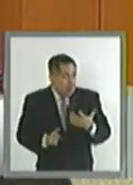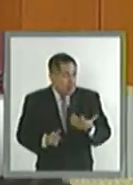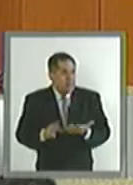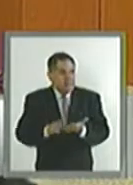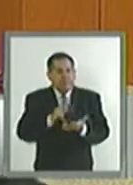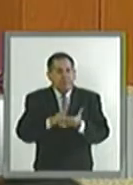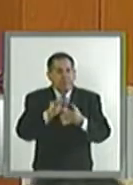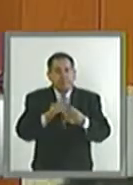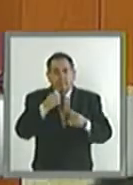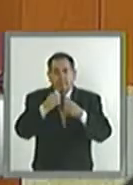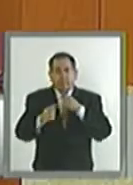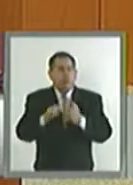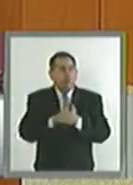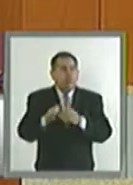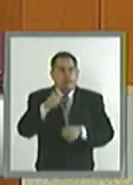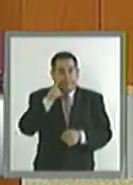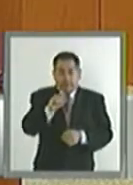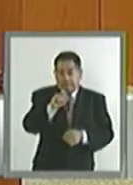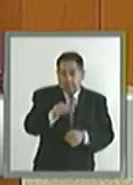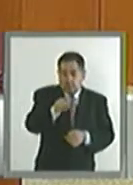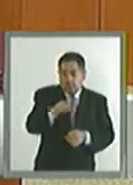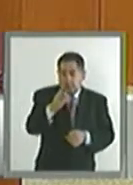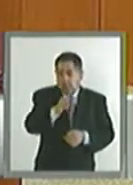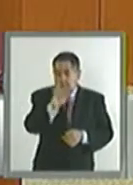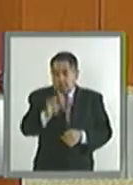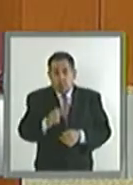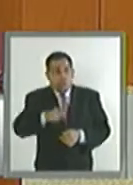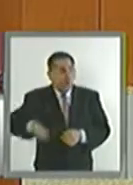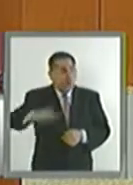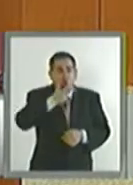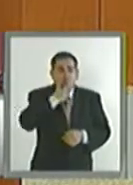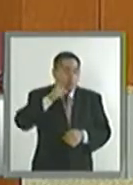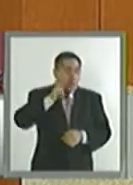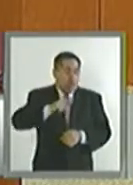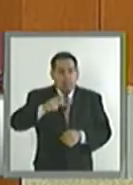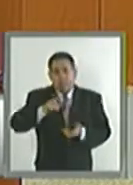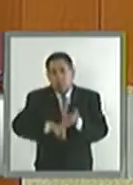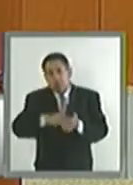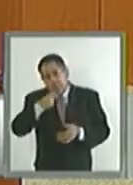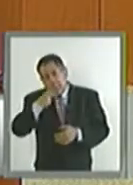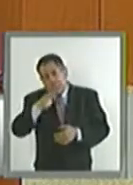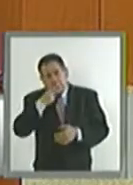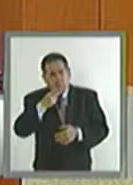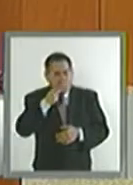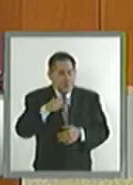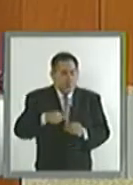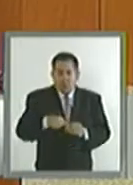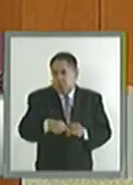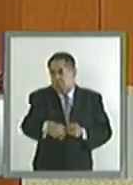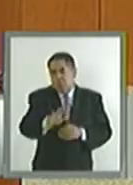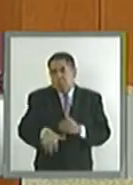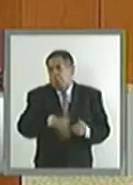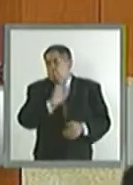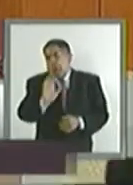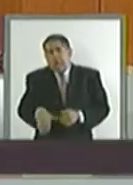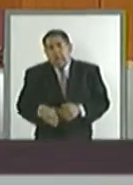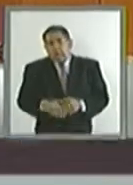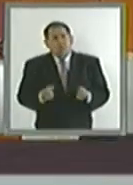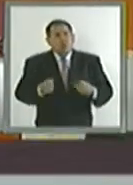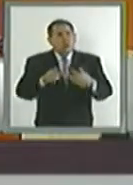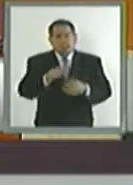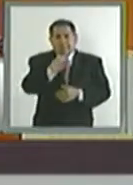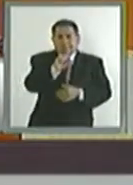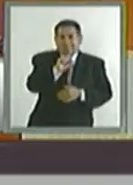Por ejemplo, el 26.3% de las y los mexicanos son fumadores y anualmente mueren en nuestro país